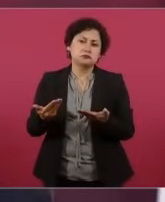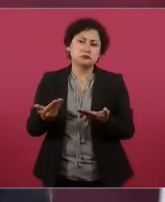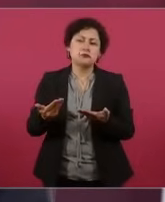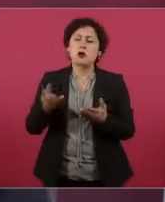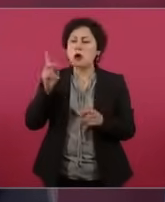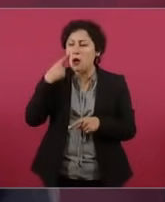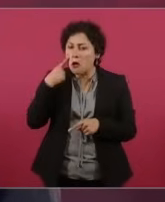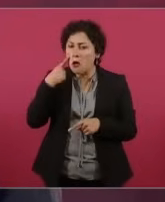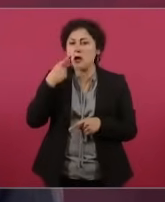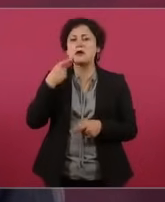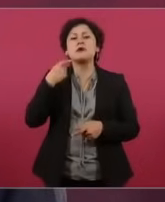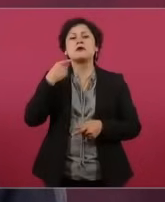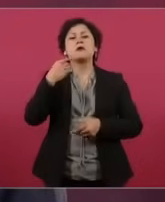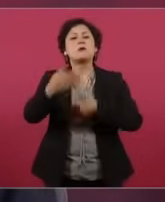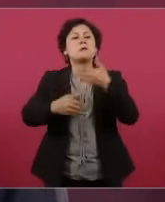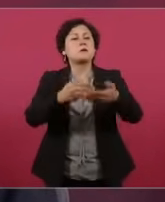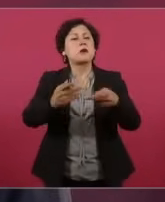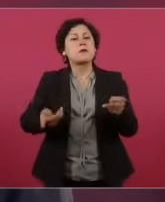encuestas.